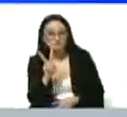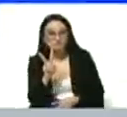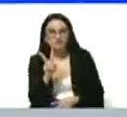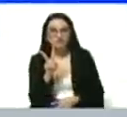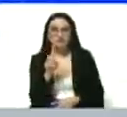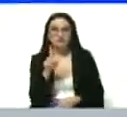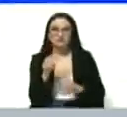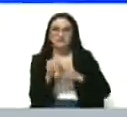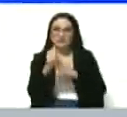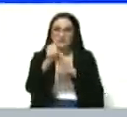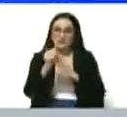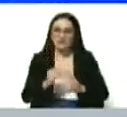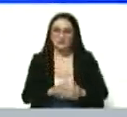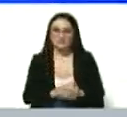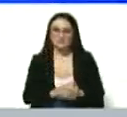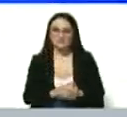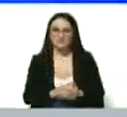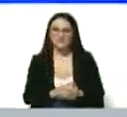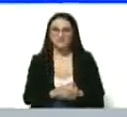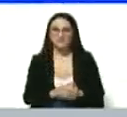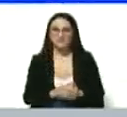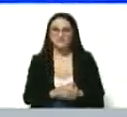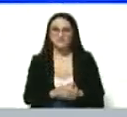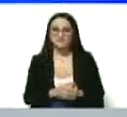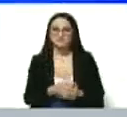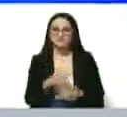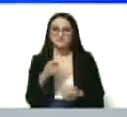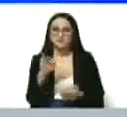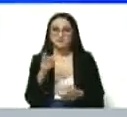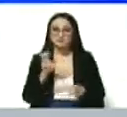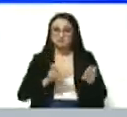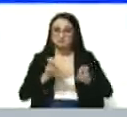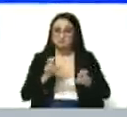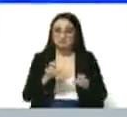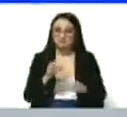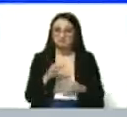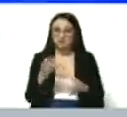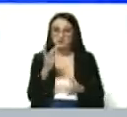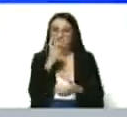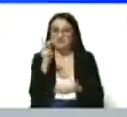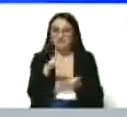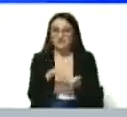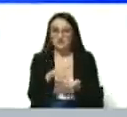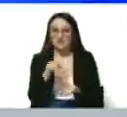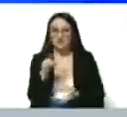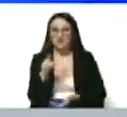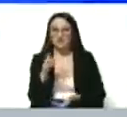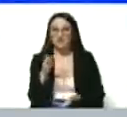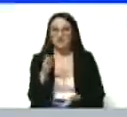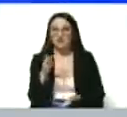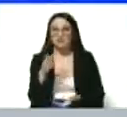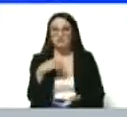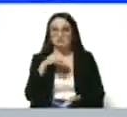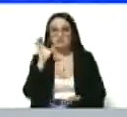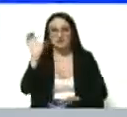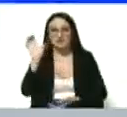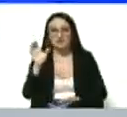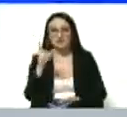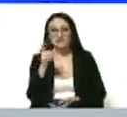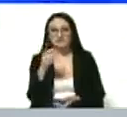su liderazgo y su carácter de estadista cuando visitó mi país, el Estado de Kuwait, como parte de